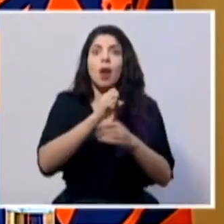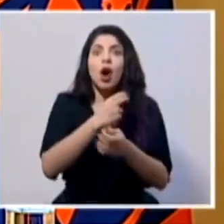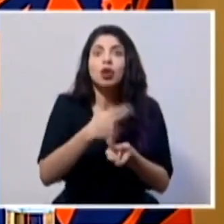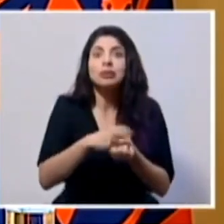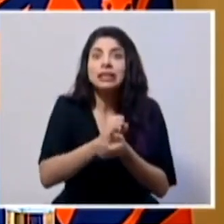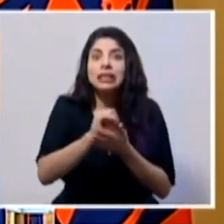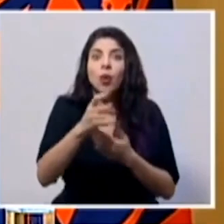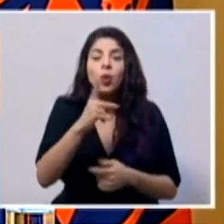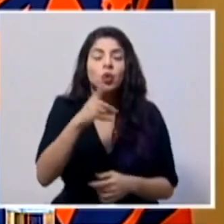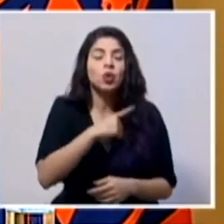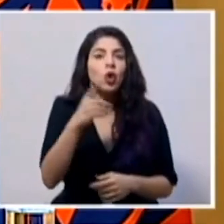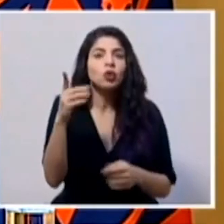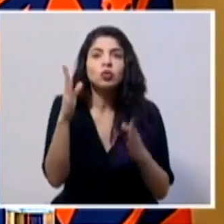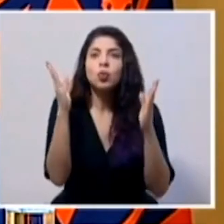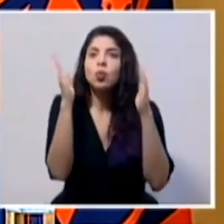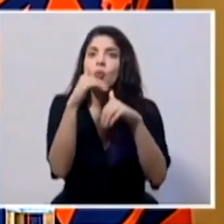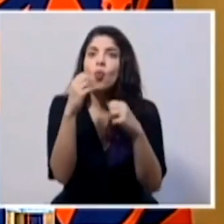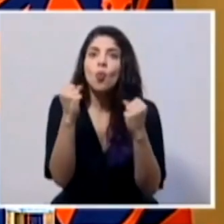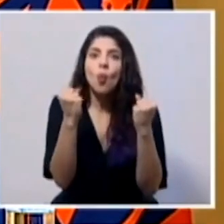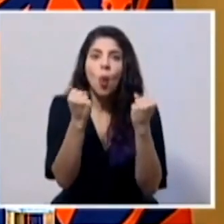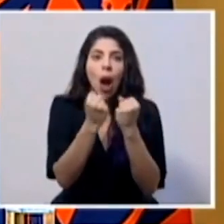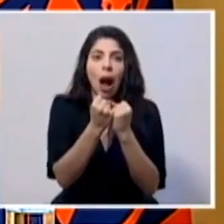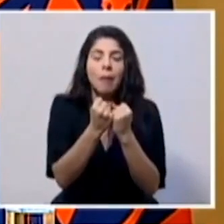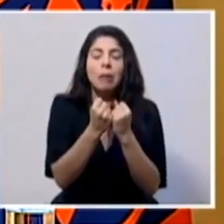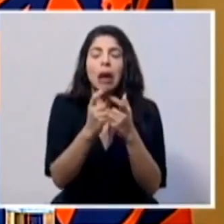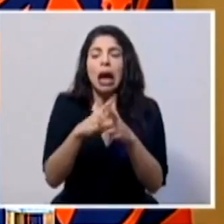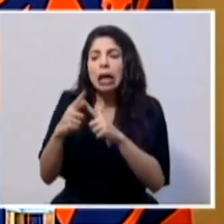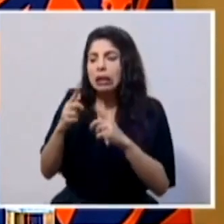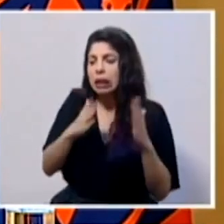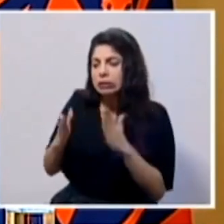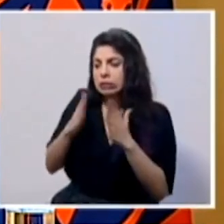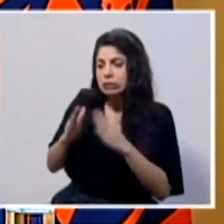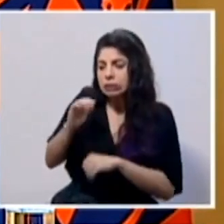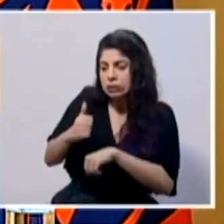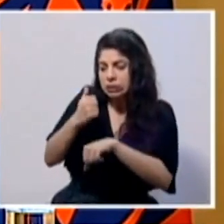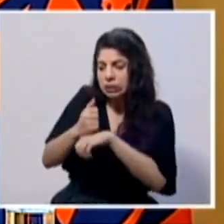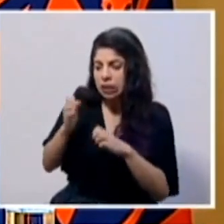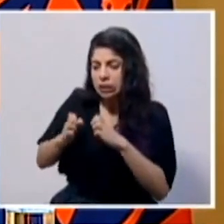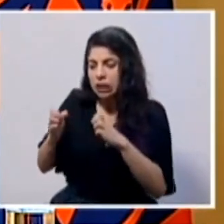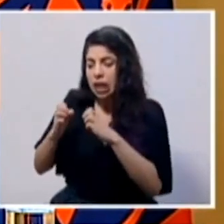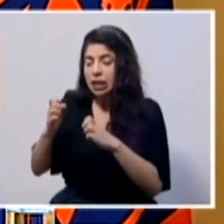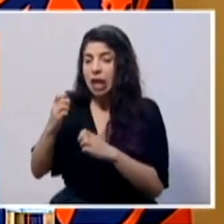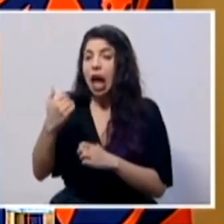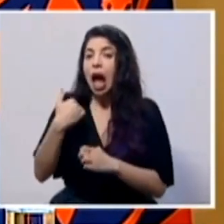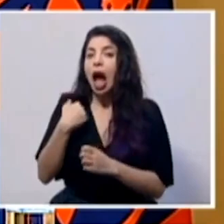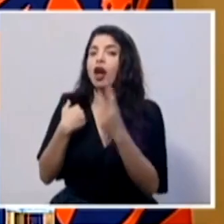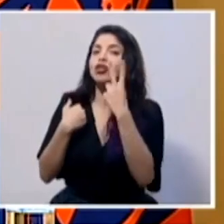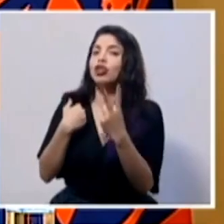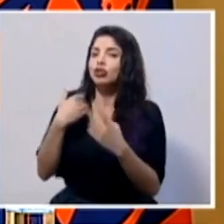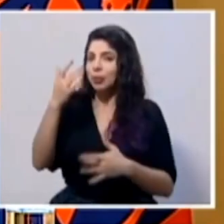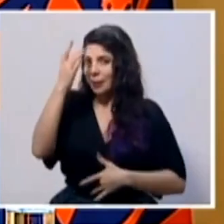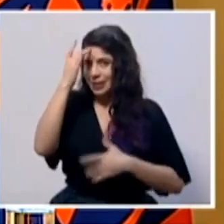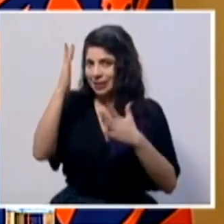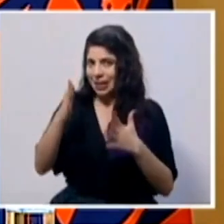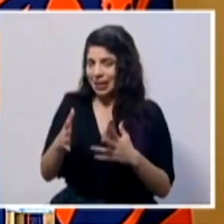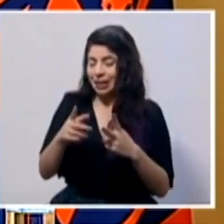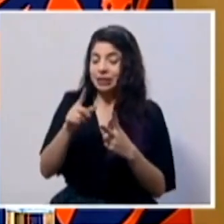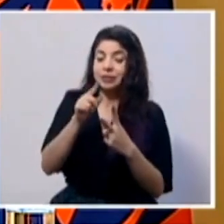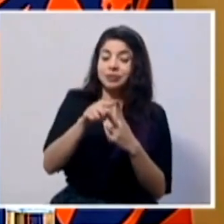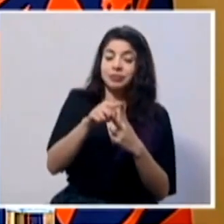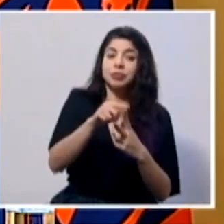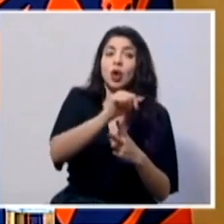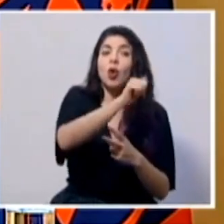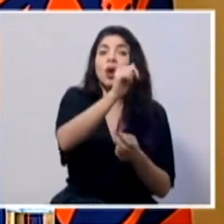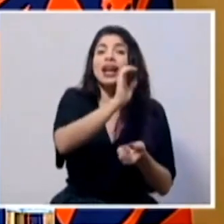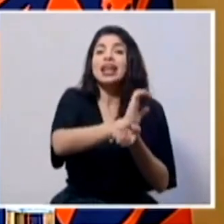Juan de Dios no había campo. Inmediatamente planteamos una estrategia diferente donde los pacientes, hay dos tipos de pacientes, los que vienen referidos de